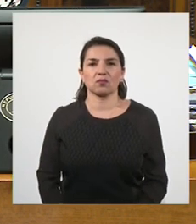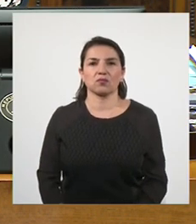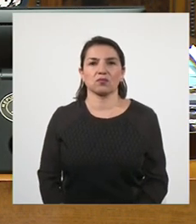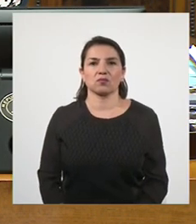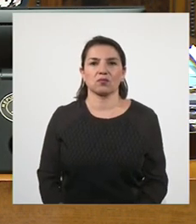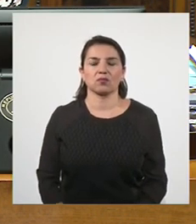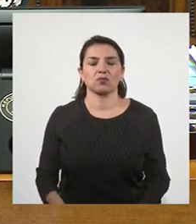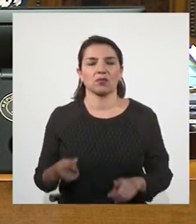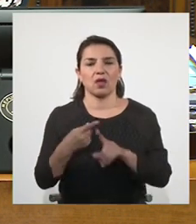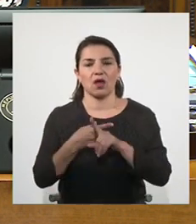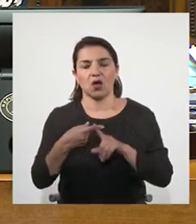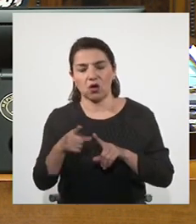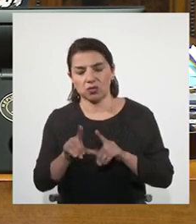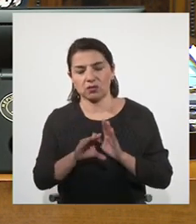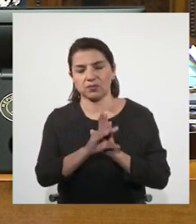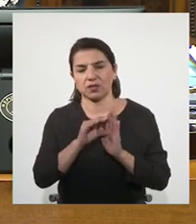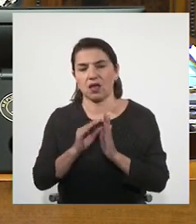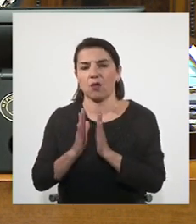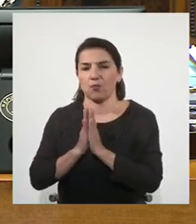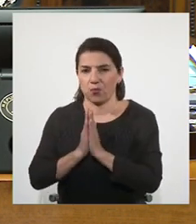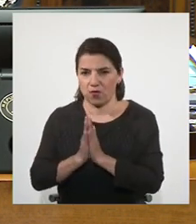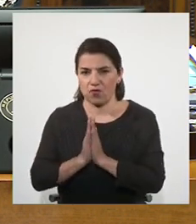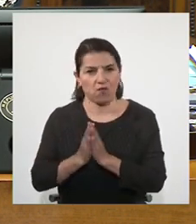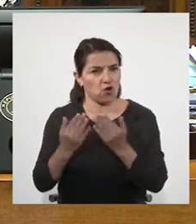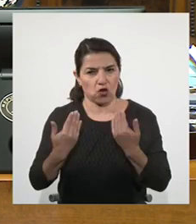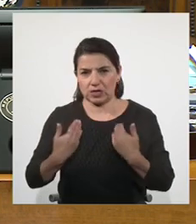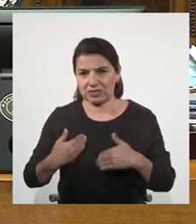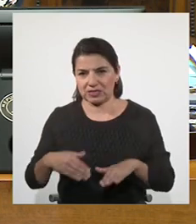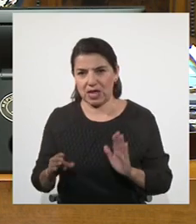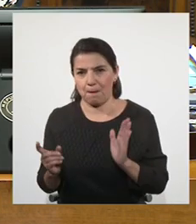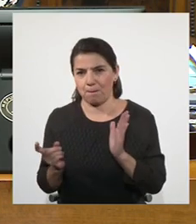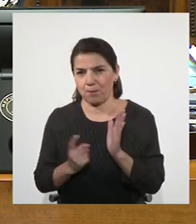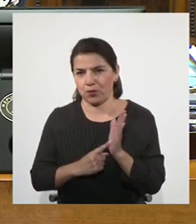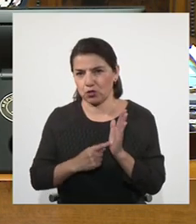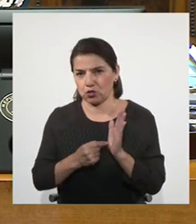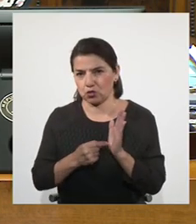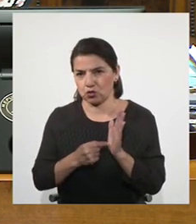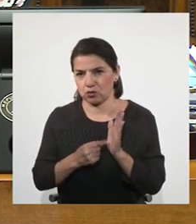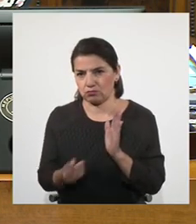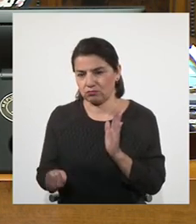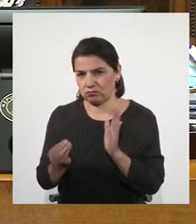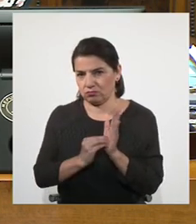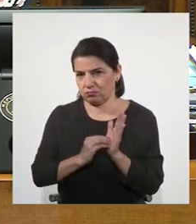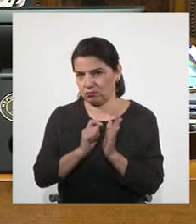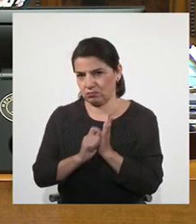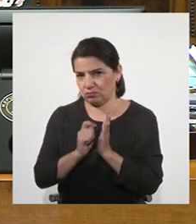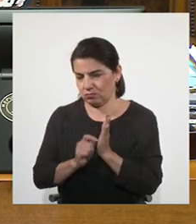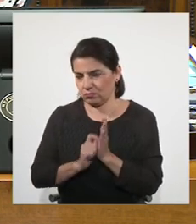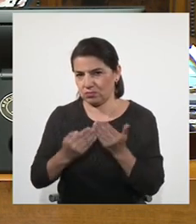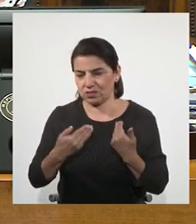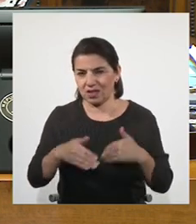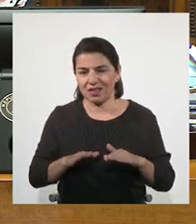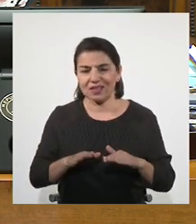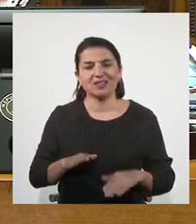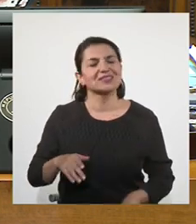La siguiente partida. Ya se ha hecho el punto y se ha consignado. Senador,